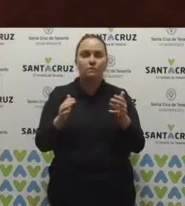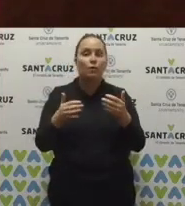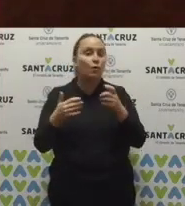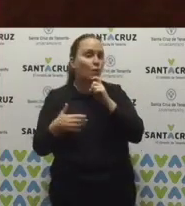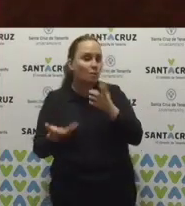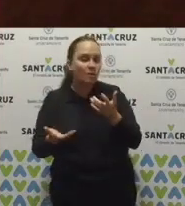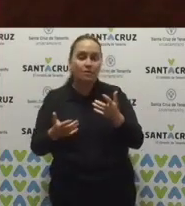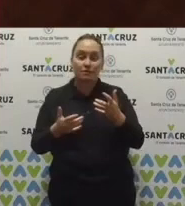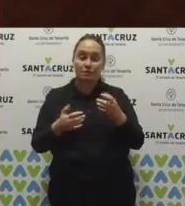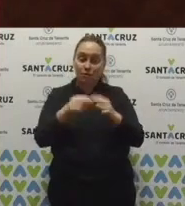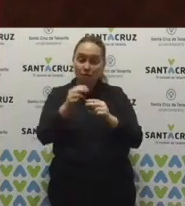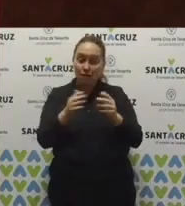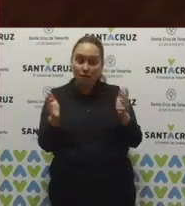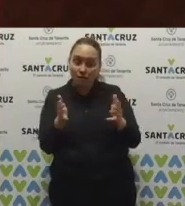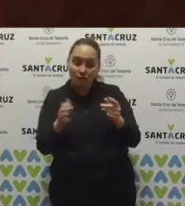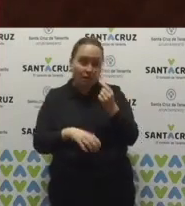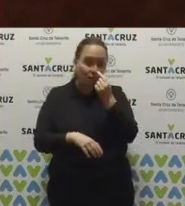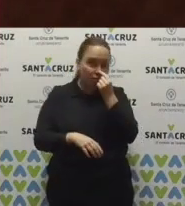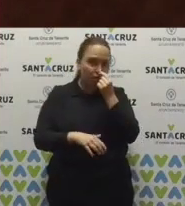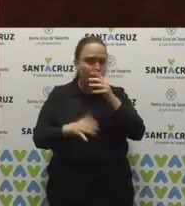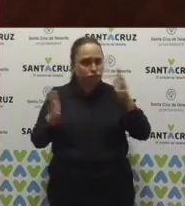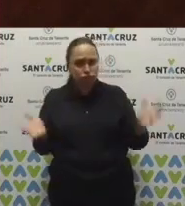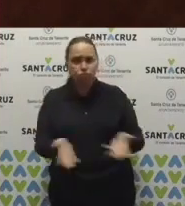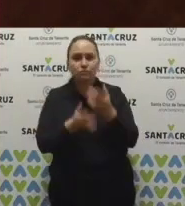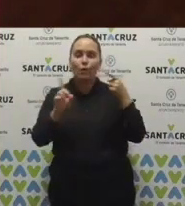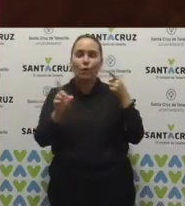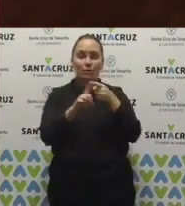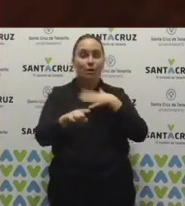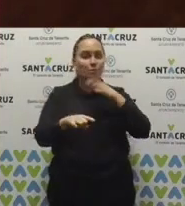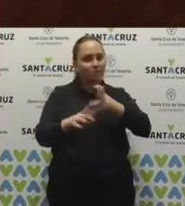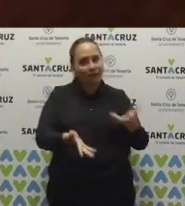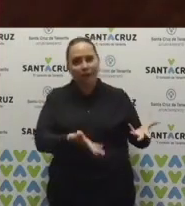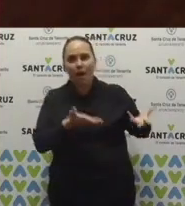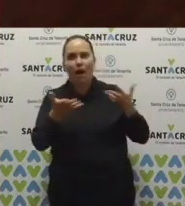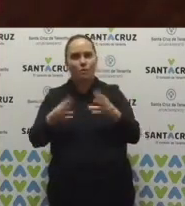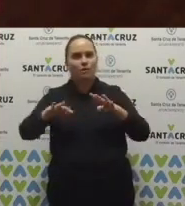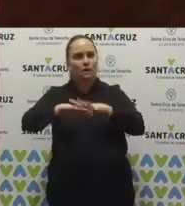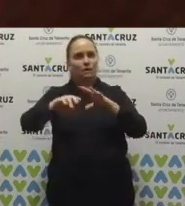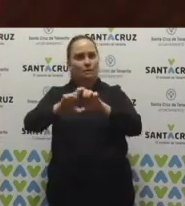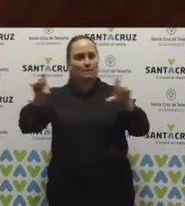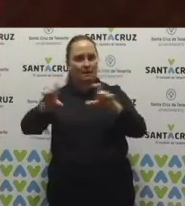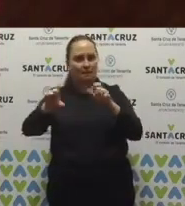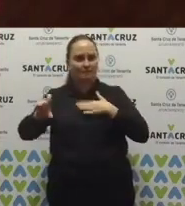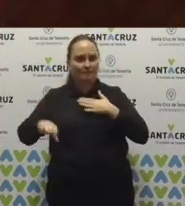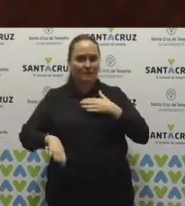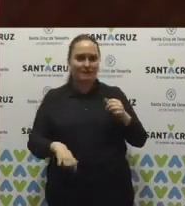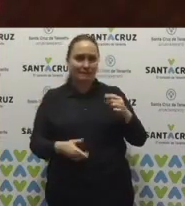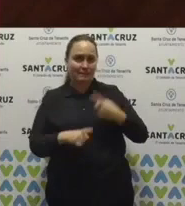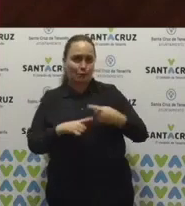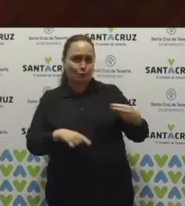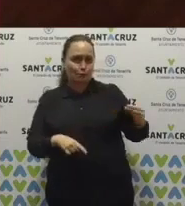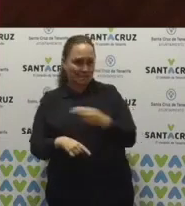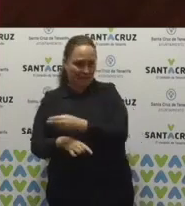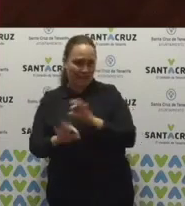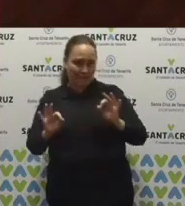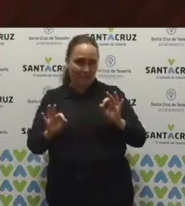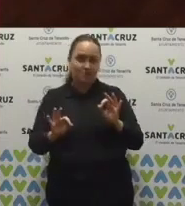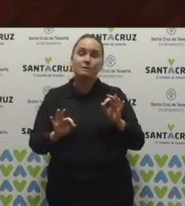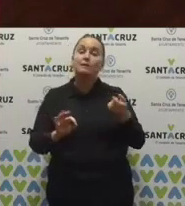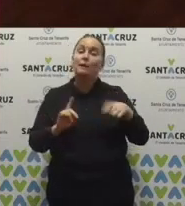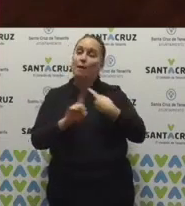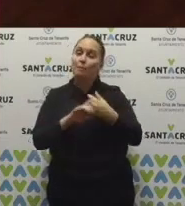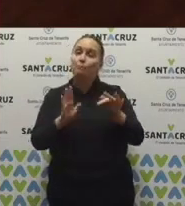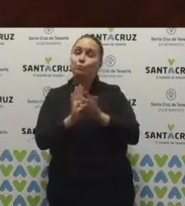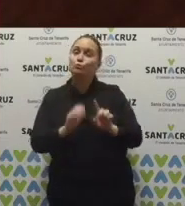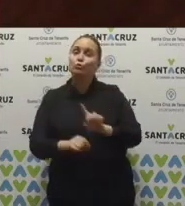pequeñas obras que tengan un impacto en el tejido empresarial chicharrero también lo hacemos en el punto número 1 apartado cuarto